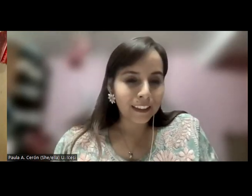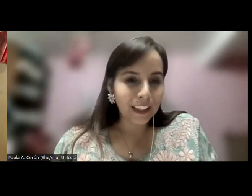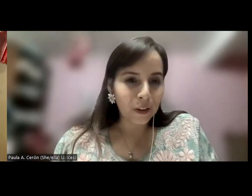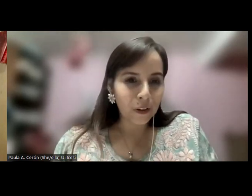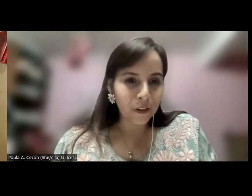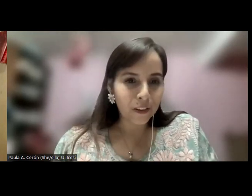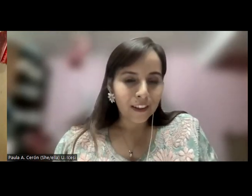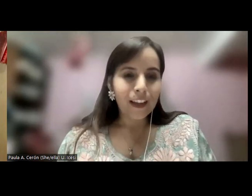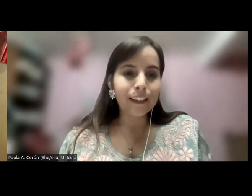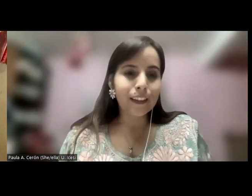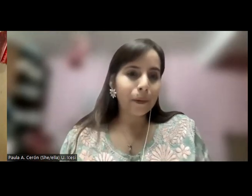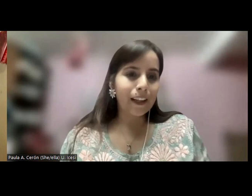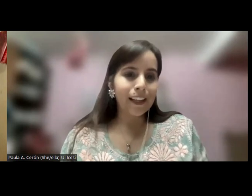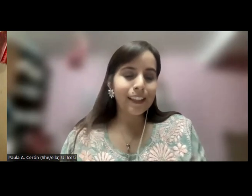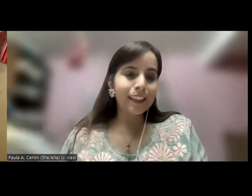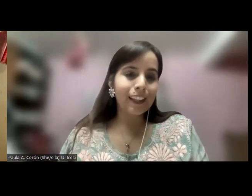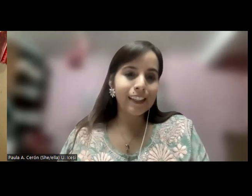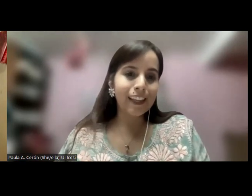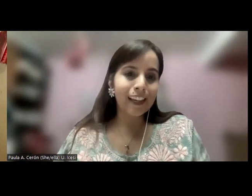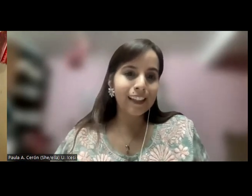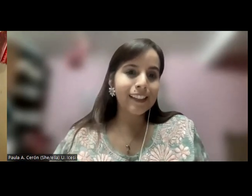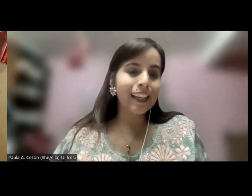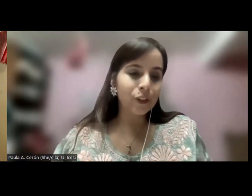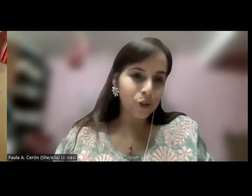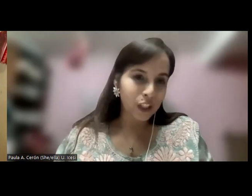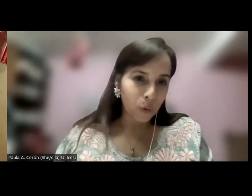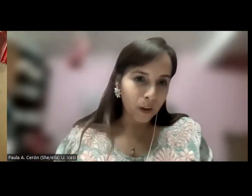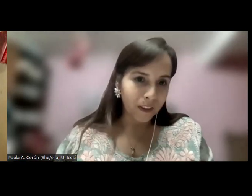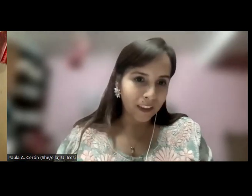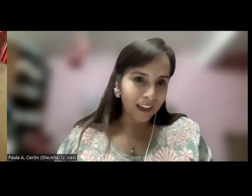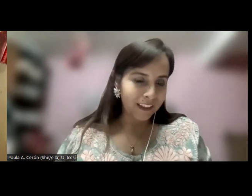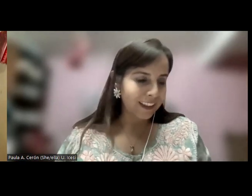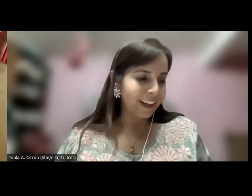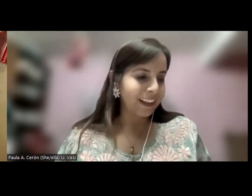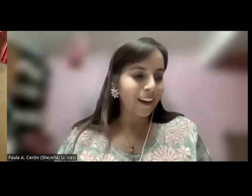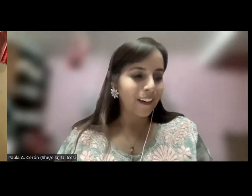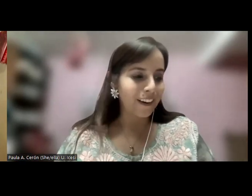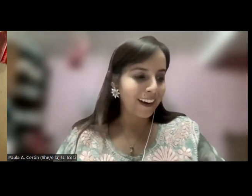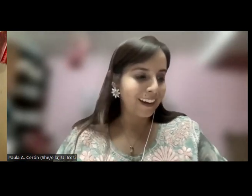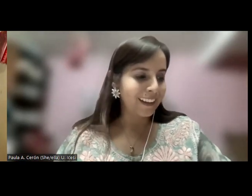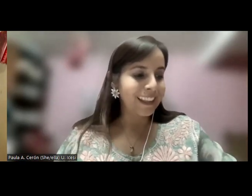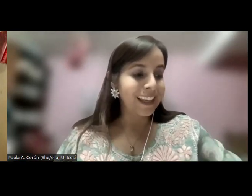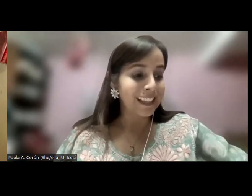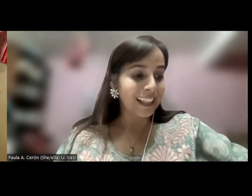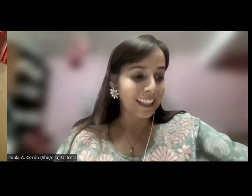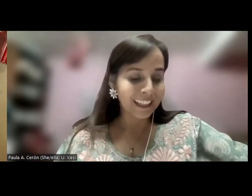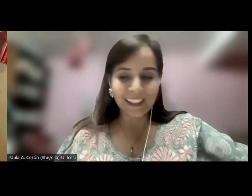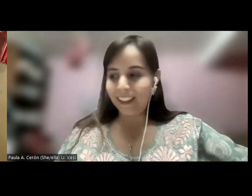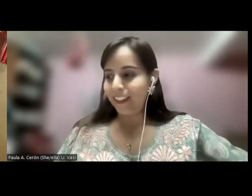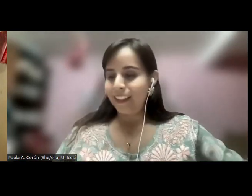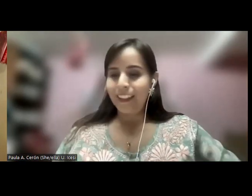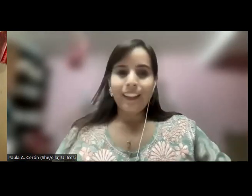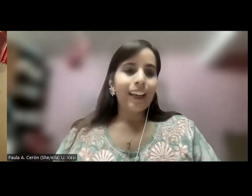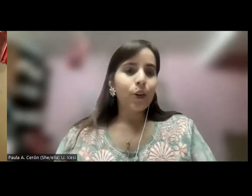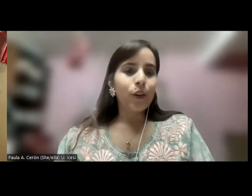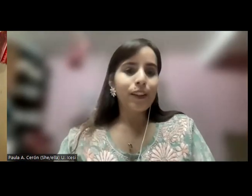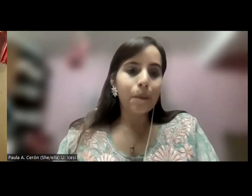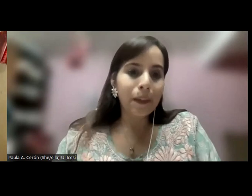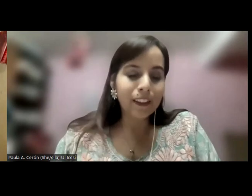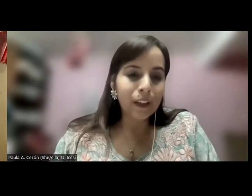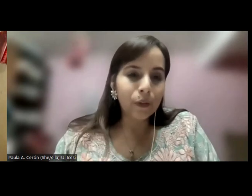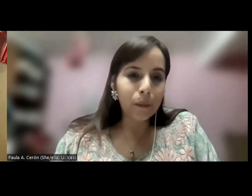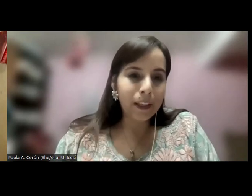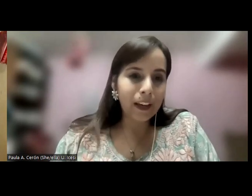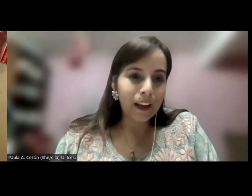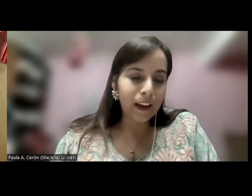en el tintero el tema de la sentencia 150 que acaba de salir que creo que